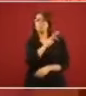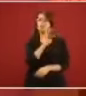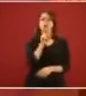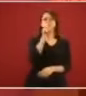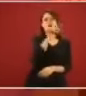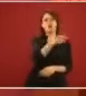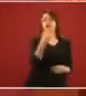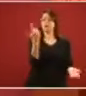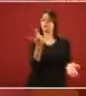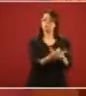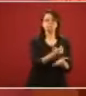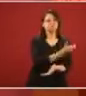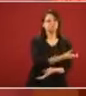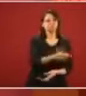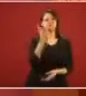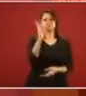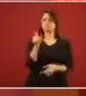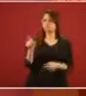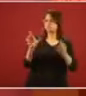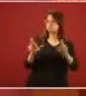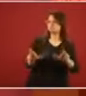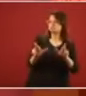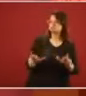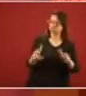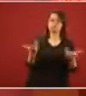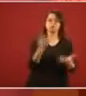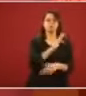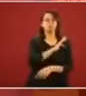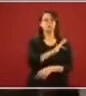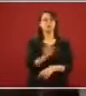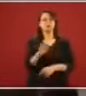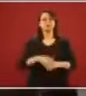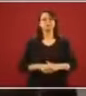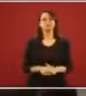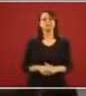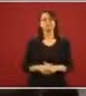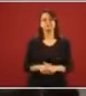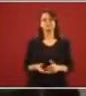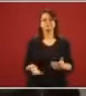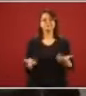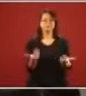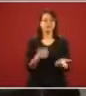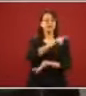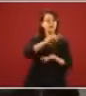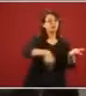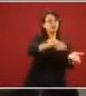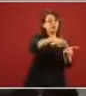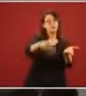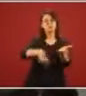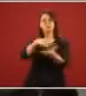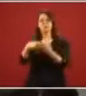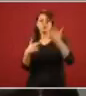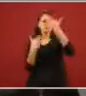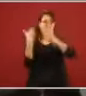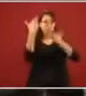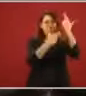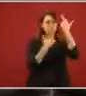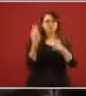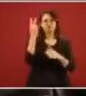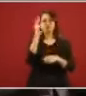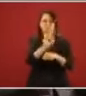a dónde ir a cargar al que le sobre billete. En acciones de verificación fue una semana muy, muy